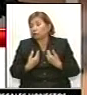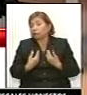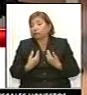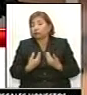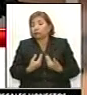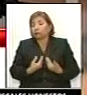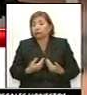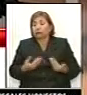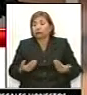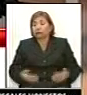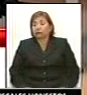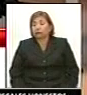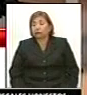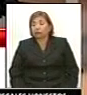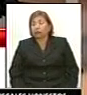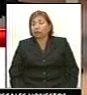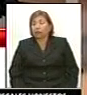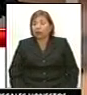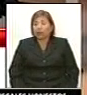donde dormir.